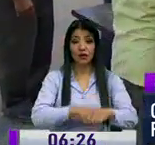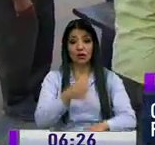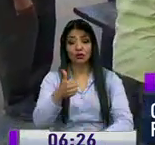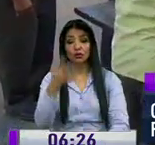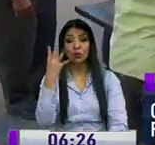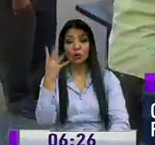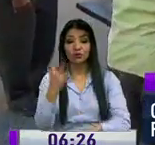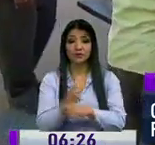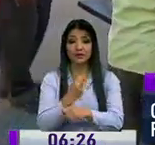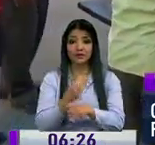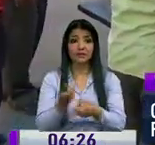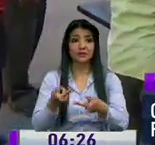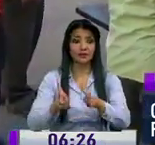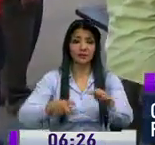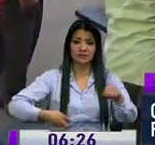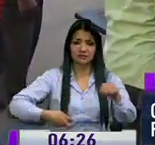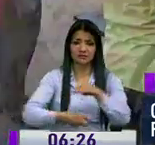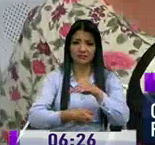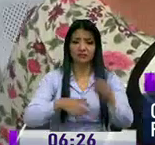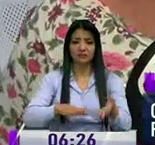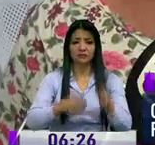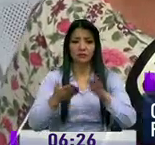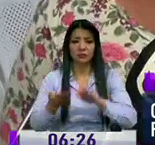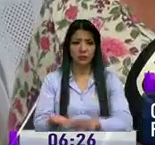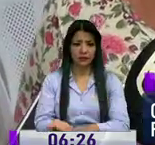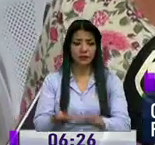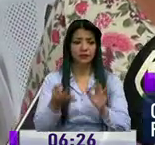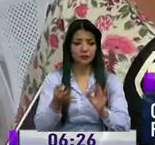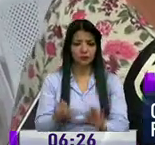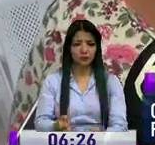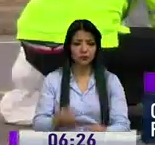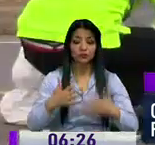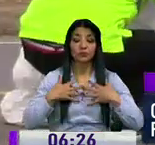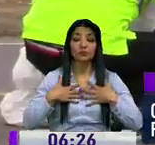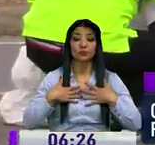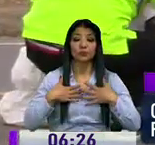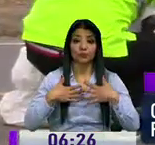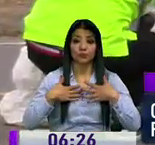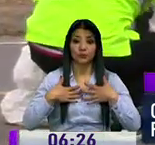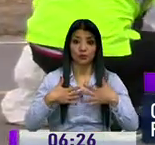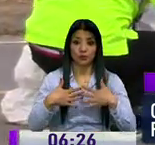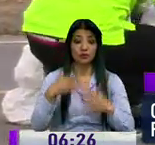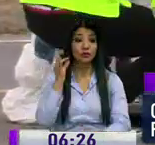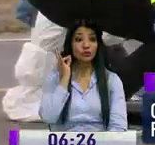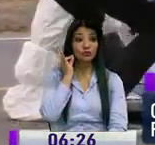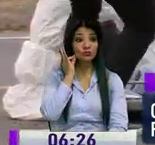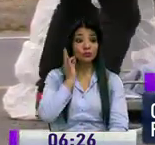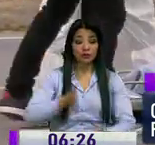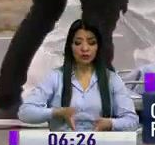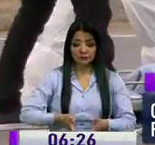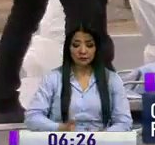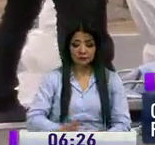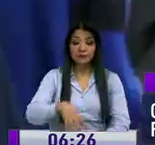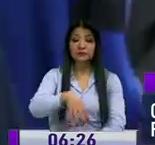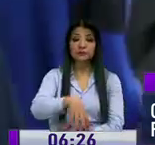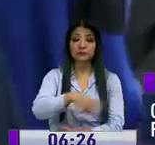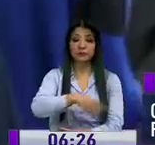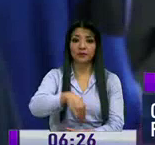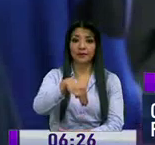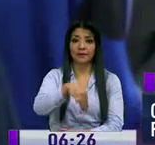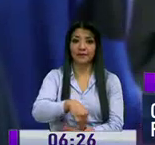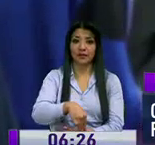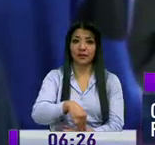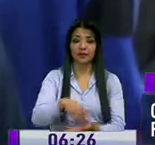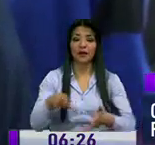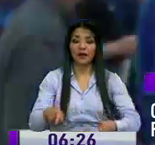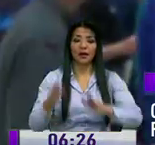fueron las puñaladas que fueron fatal, que fueron prácticamente en los pulmones. La fallecida era oriunda de la provincia de Manabí, lugar hasta